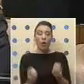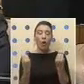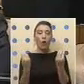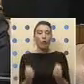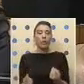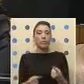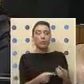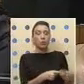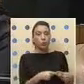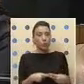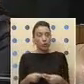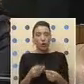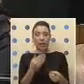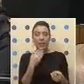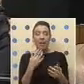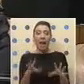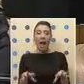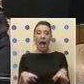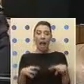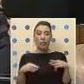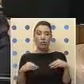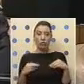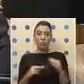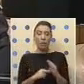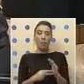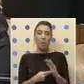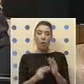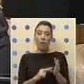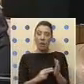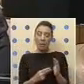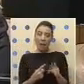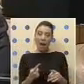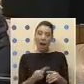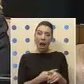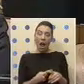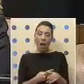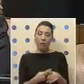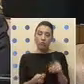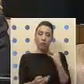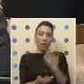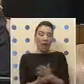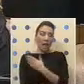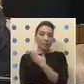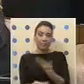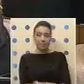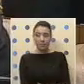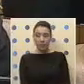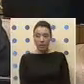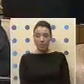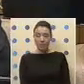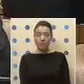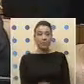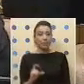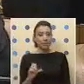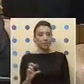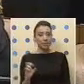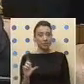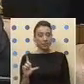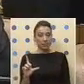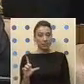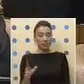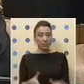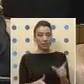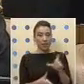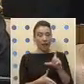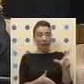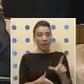social y que además se haga cargo de los problemas y abusos que se han estado cometiendo. Según la CEPAL, en América Latina